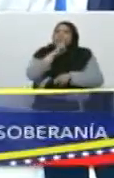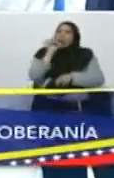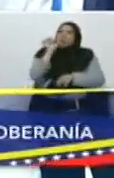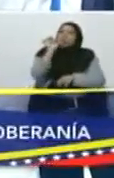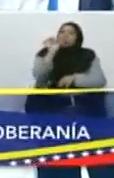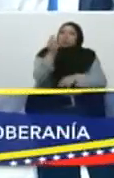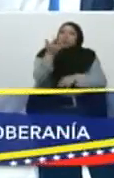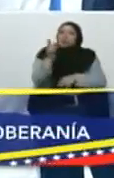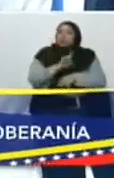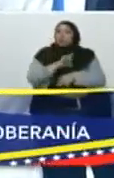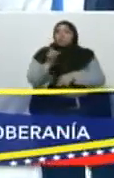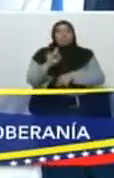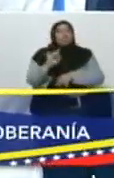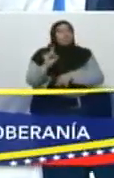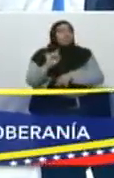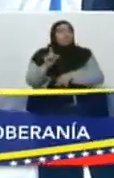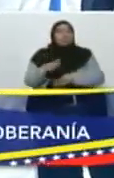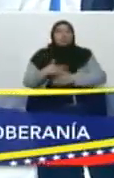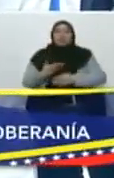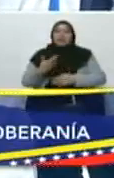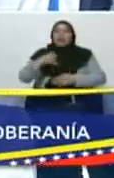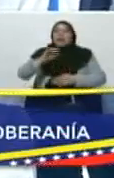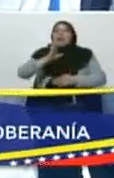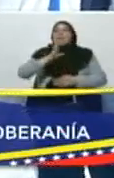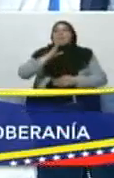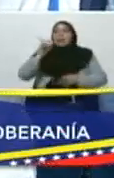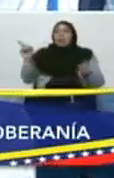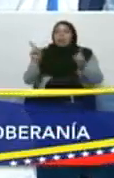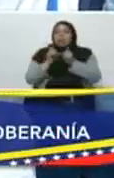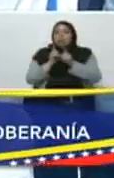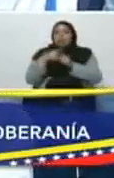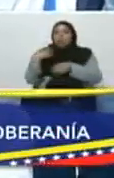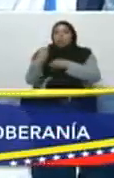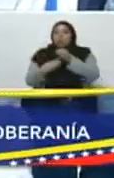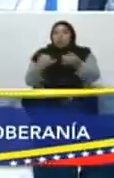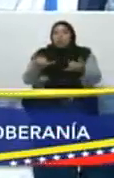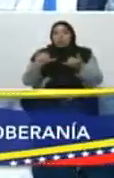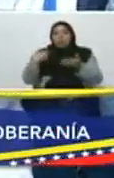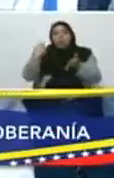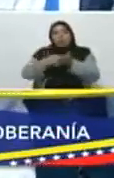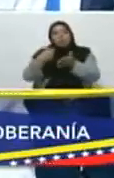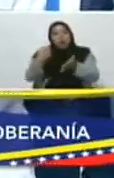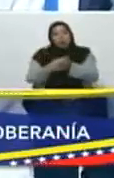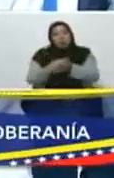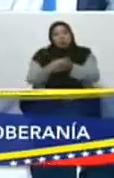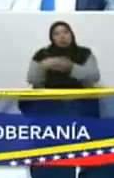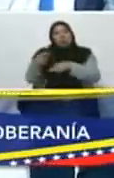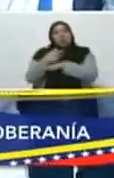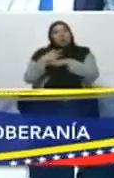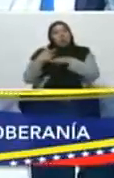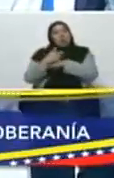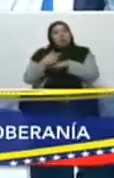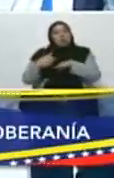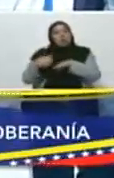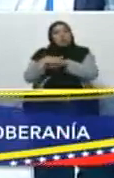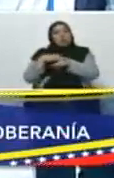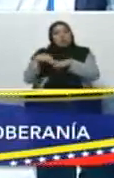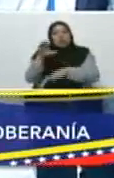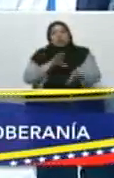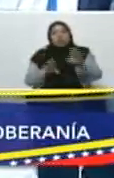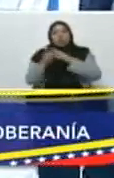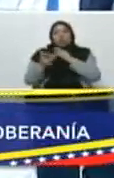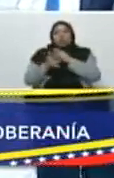es suya. Tenemos un banco de células, hemos obtenido financiamiento del gobierno, del Ministerio de Ciencia y